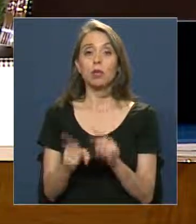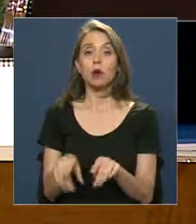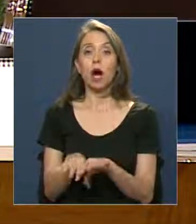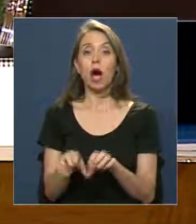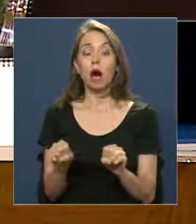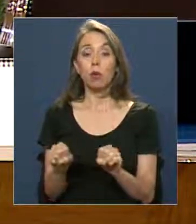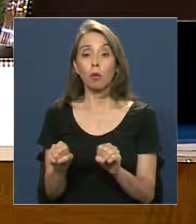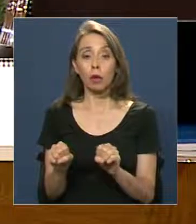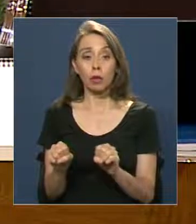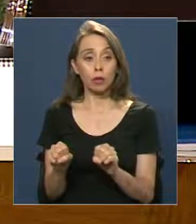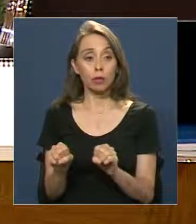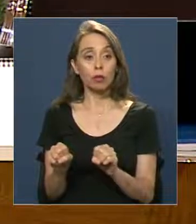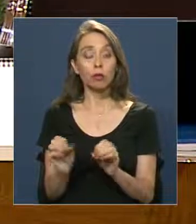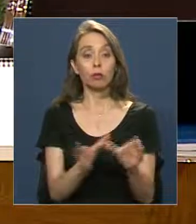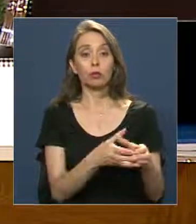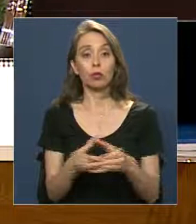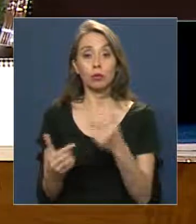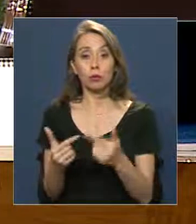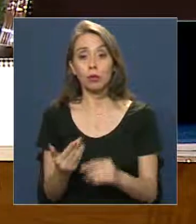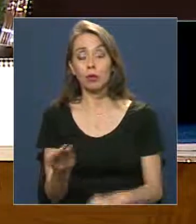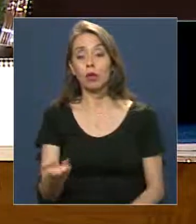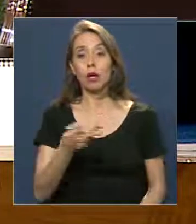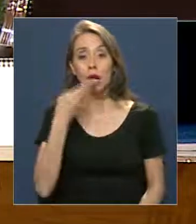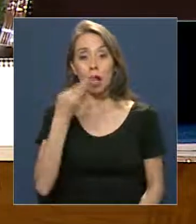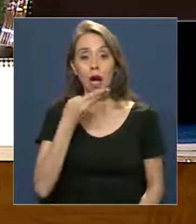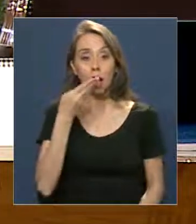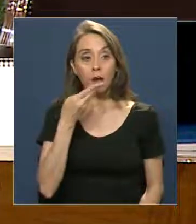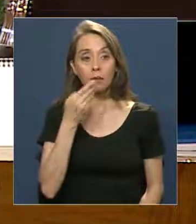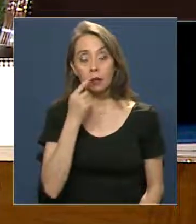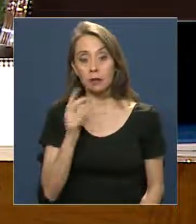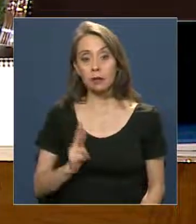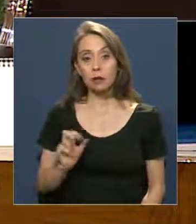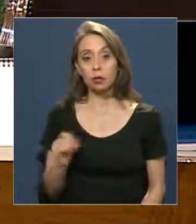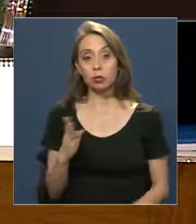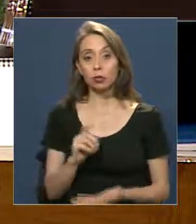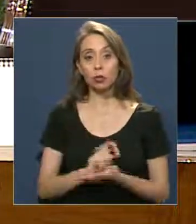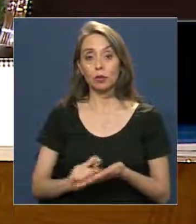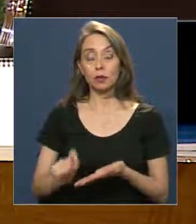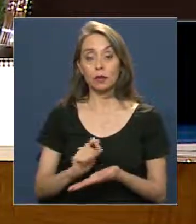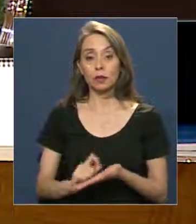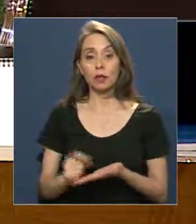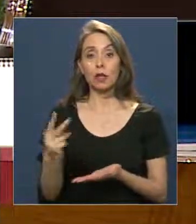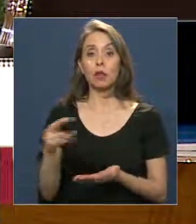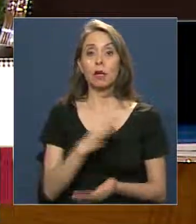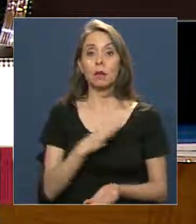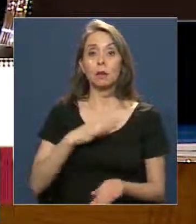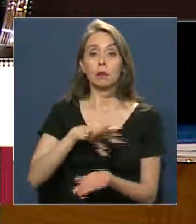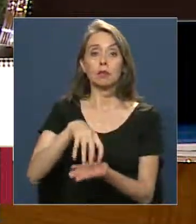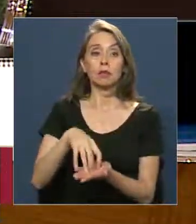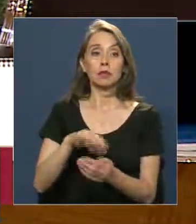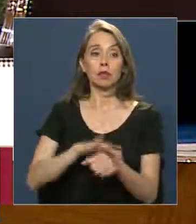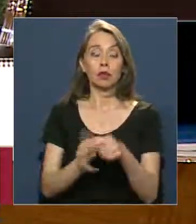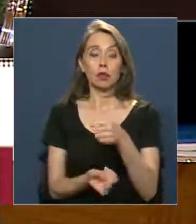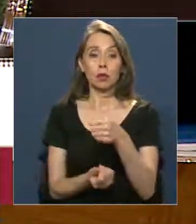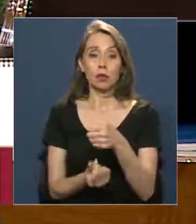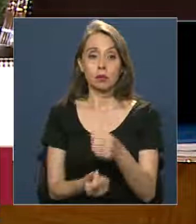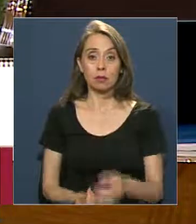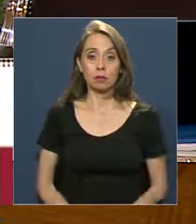comités, le ofrezco la palabra al señor subsecretario del Ministerio de Hacienda.